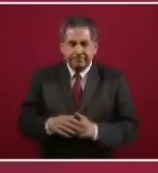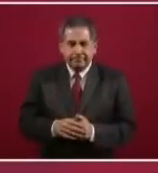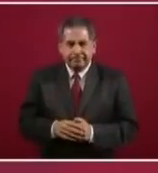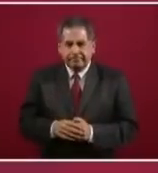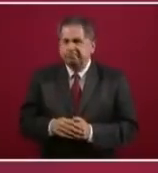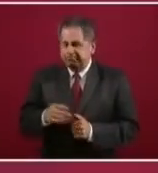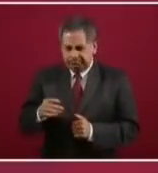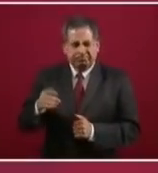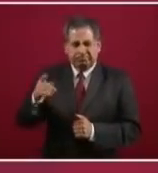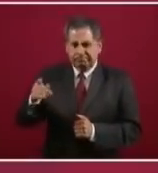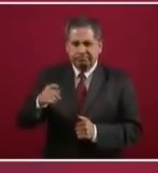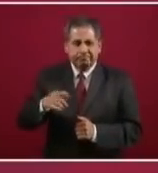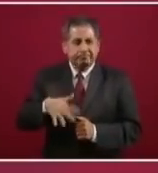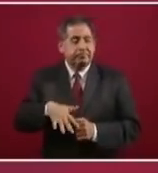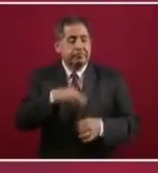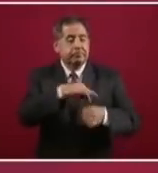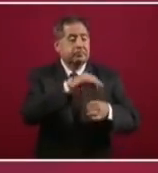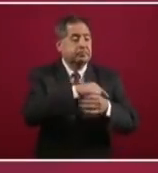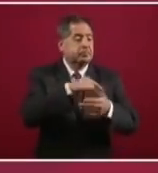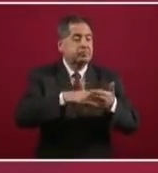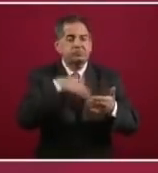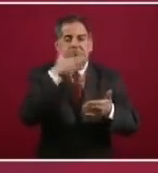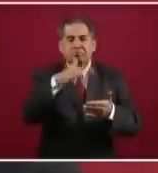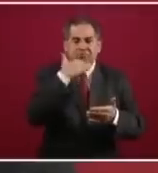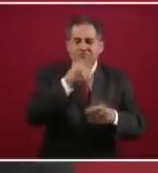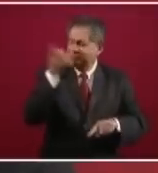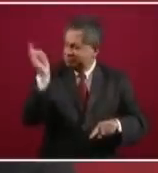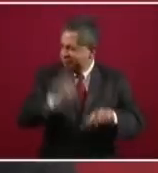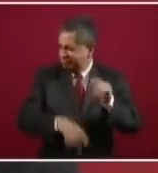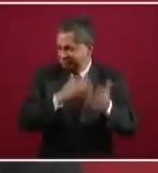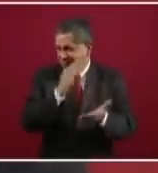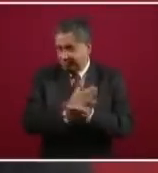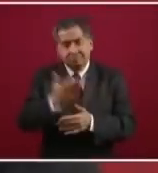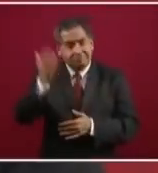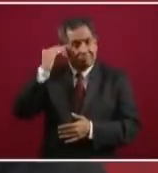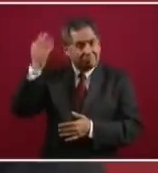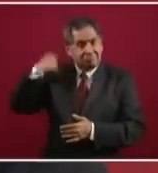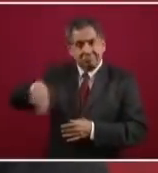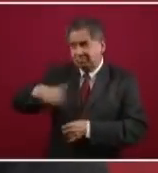se va a acabar el fraude electoral. Todo eso que padecimos,